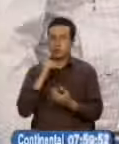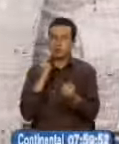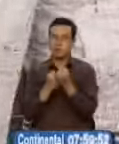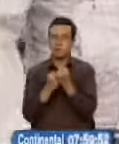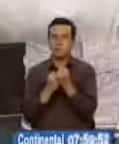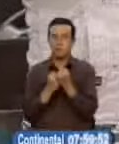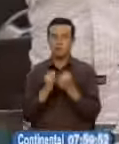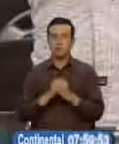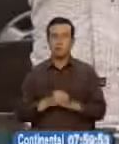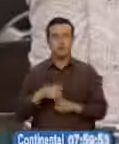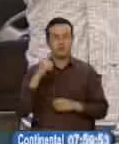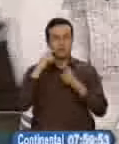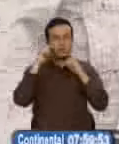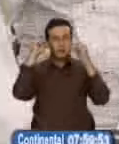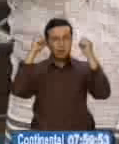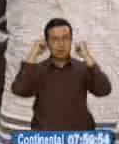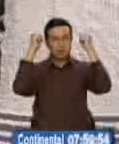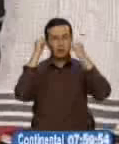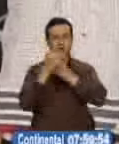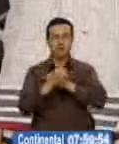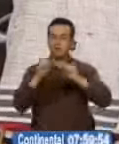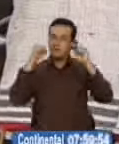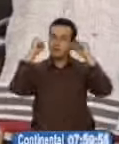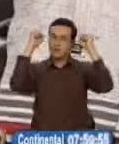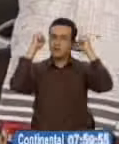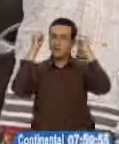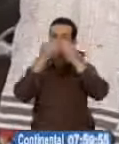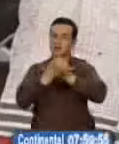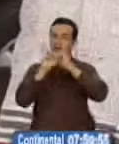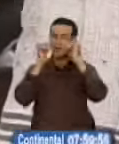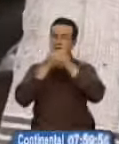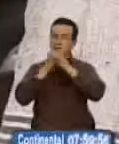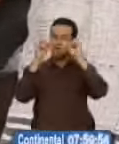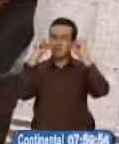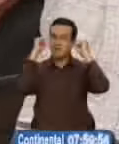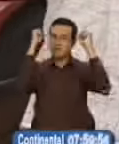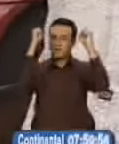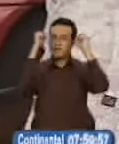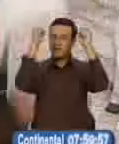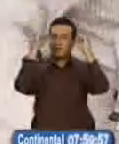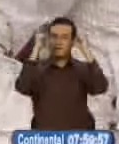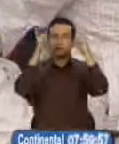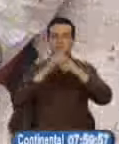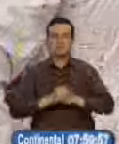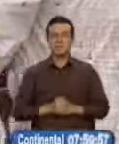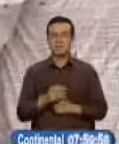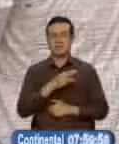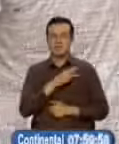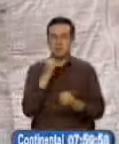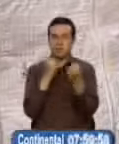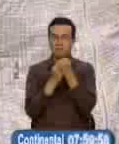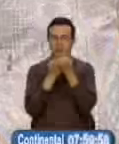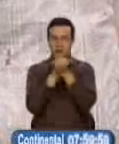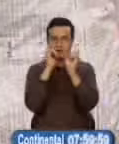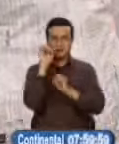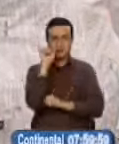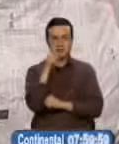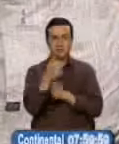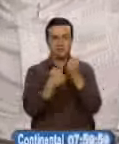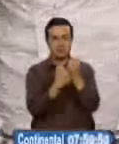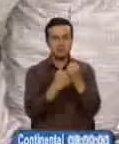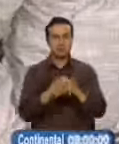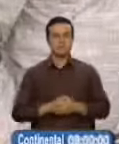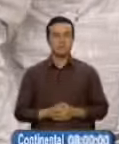sí. Independiente campeón. Independiente. Independiente. Independiente. MLE está contigo, Independiente. Muy bien. Y